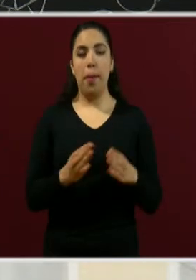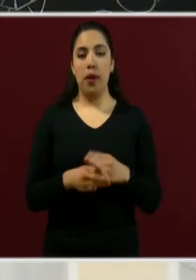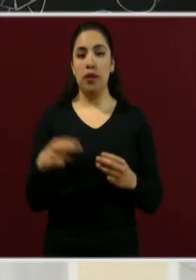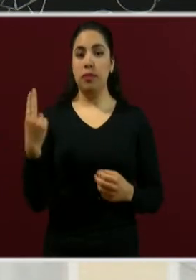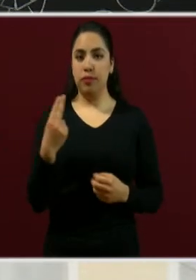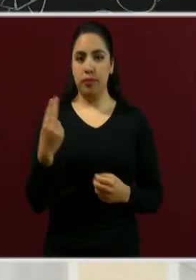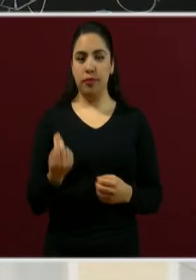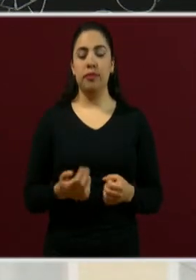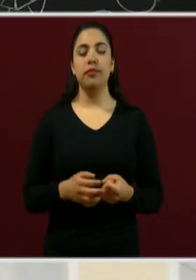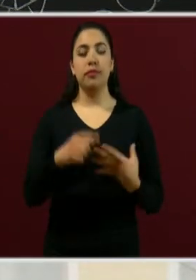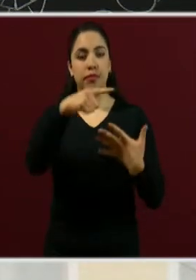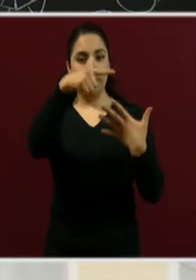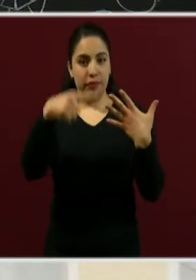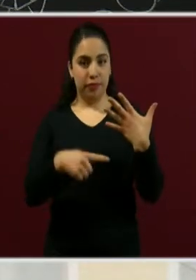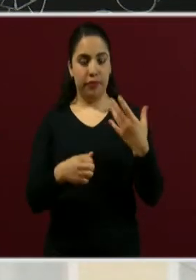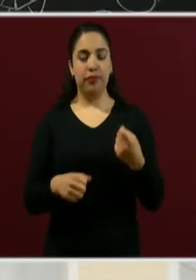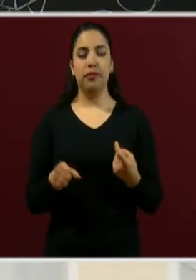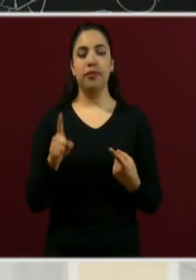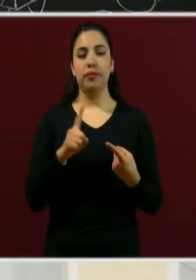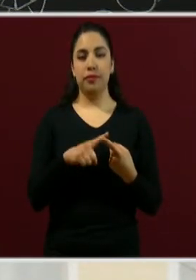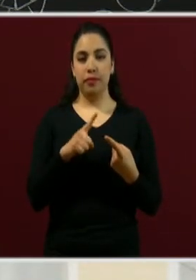material: